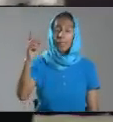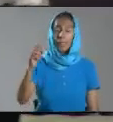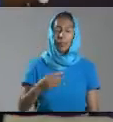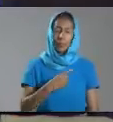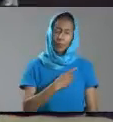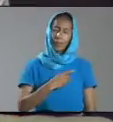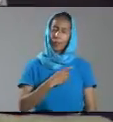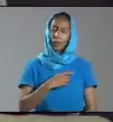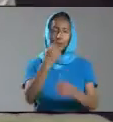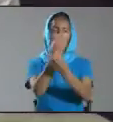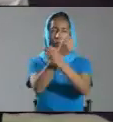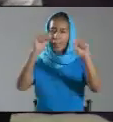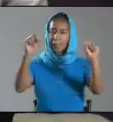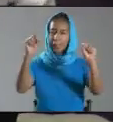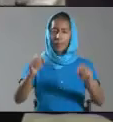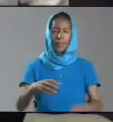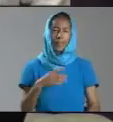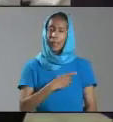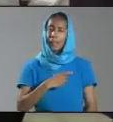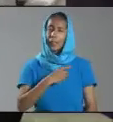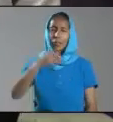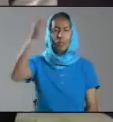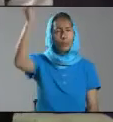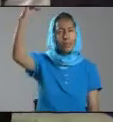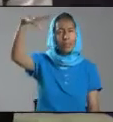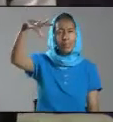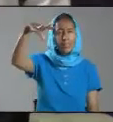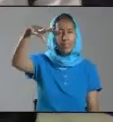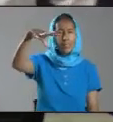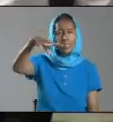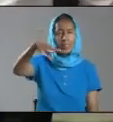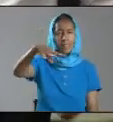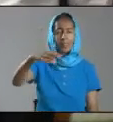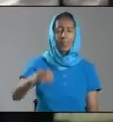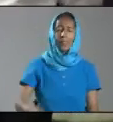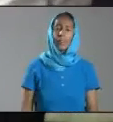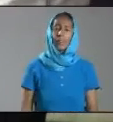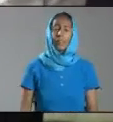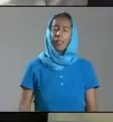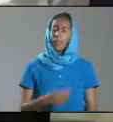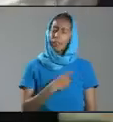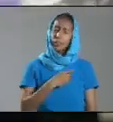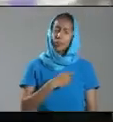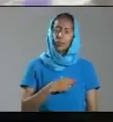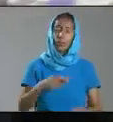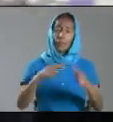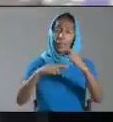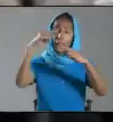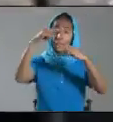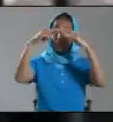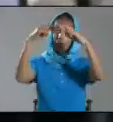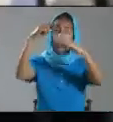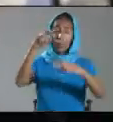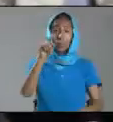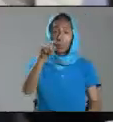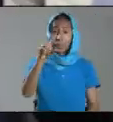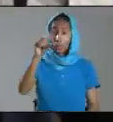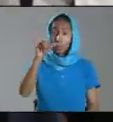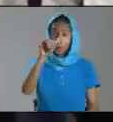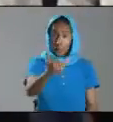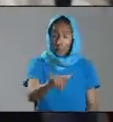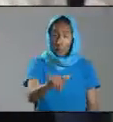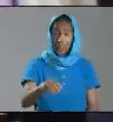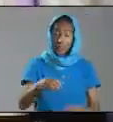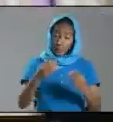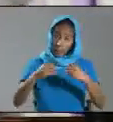de salvar, deseoso de bendecir, deseoso de restaurar. Véngase, usted no se quede sin la oportunidad